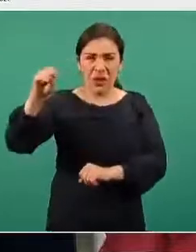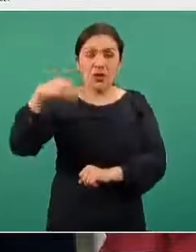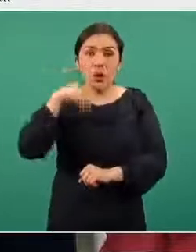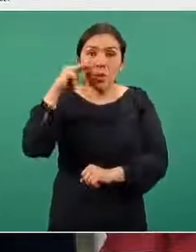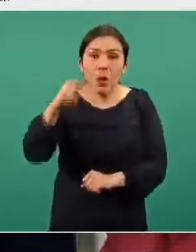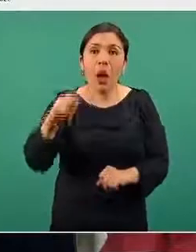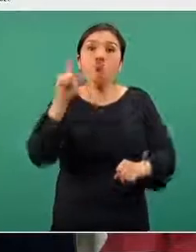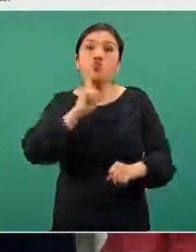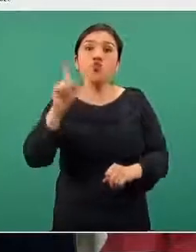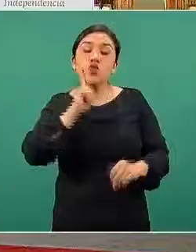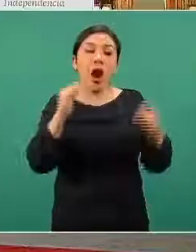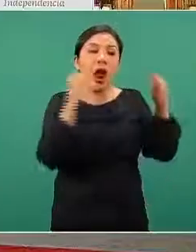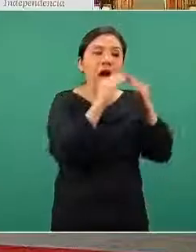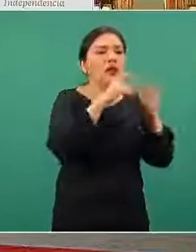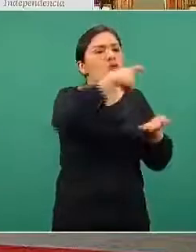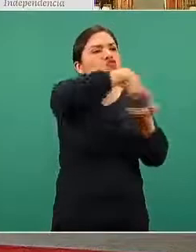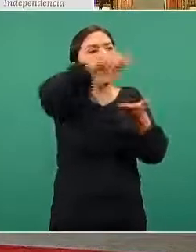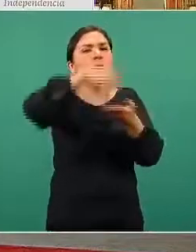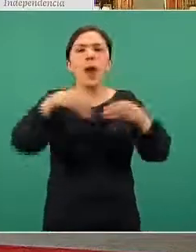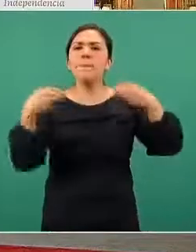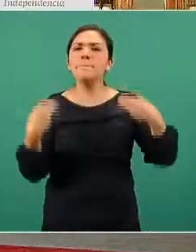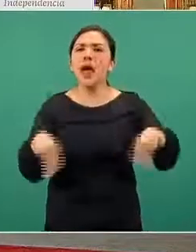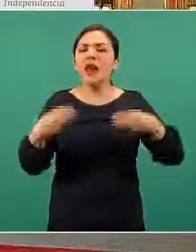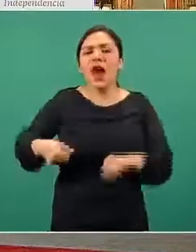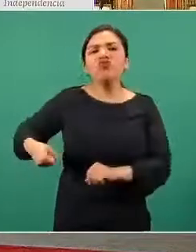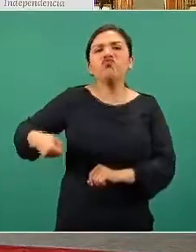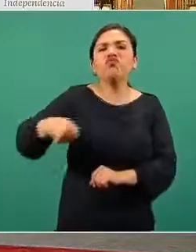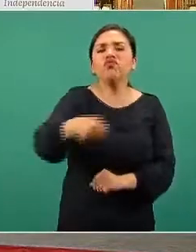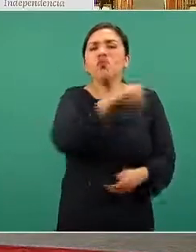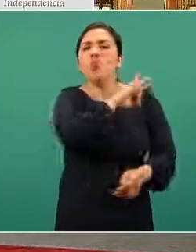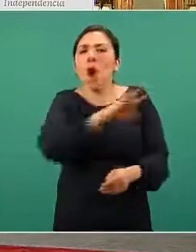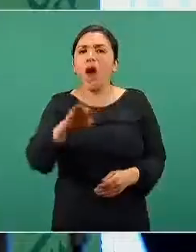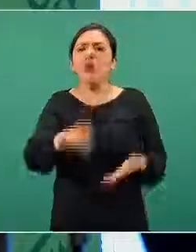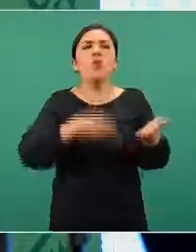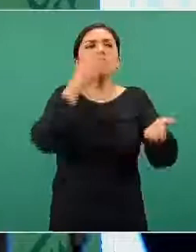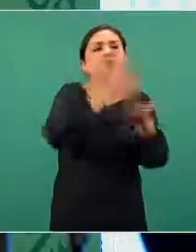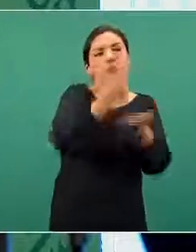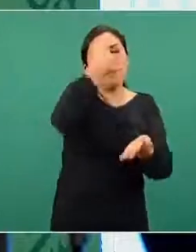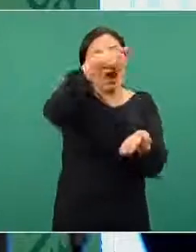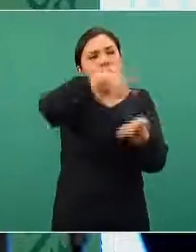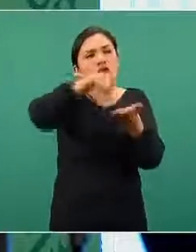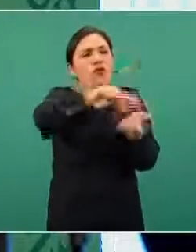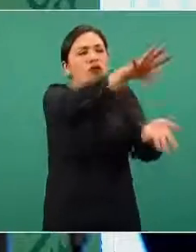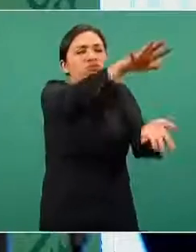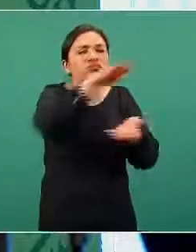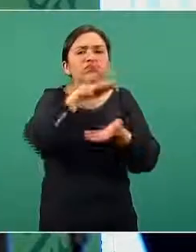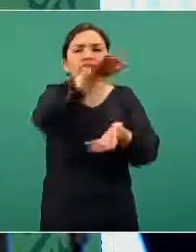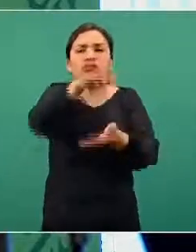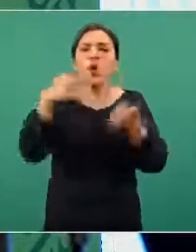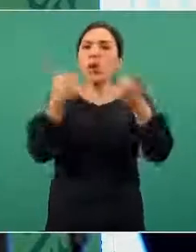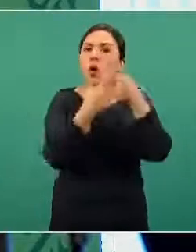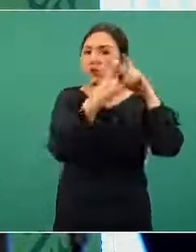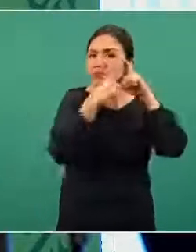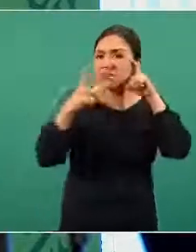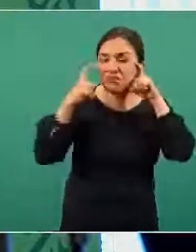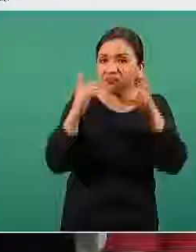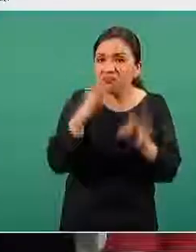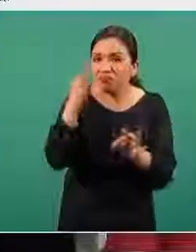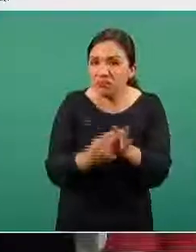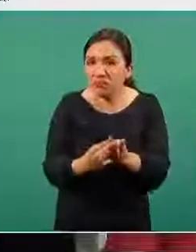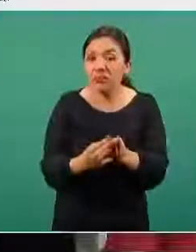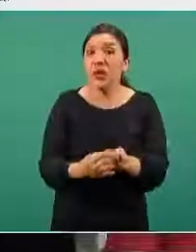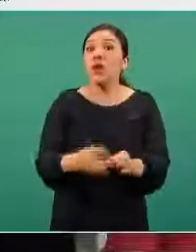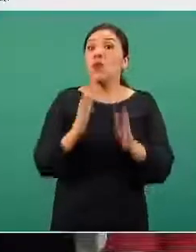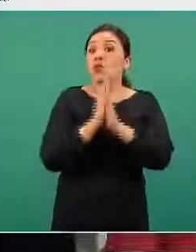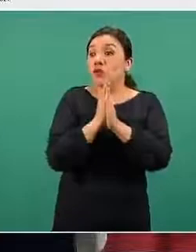de casa va al mercado popular, a los centros de abastos para sus despensas, con su cubreboca, y piden la